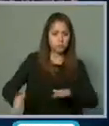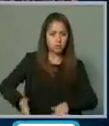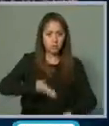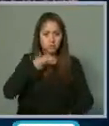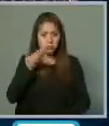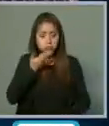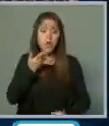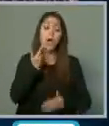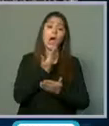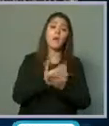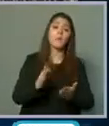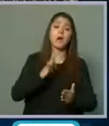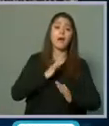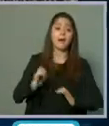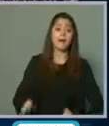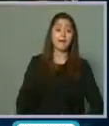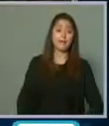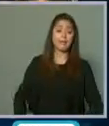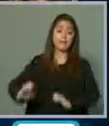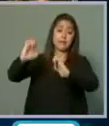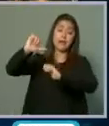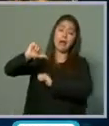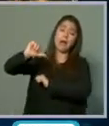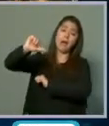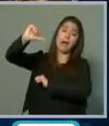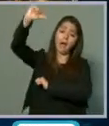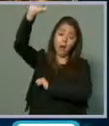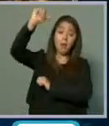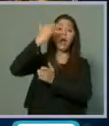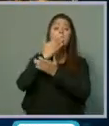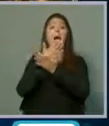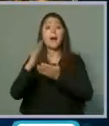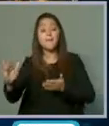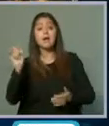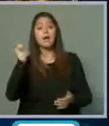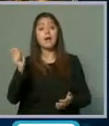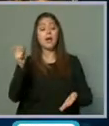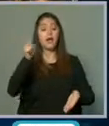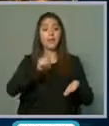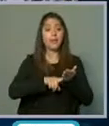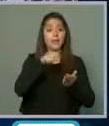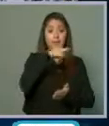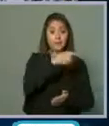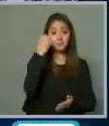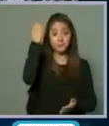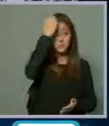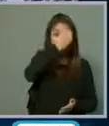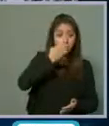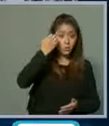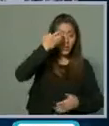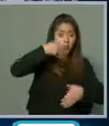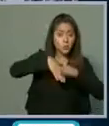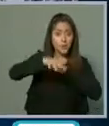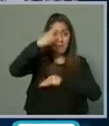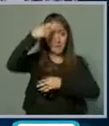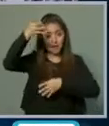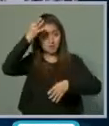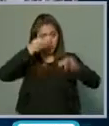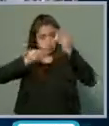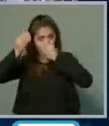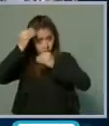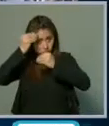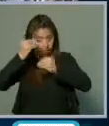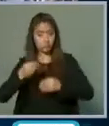muy altos, pero tienen como escuela, como museo para prepararse ante catástrofes. Hay un parque de